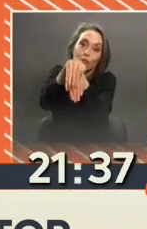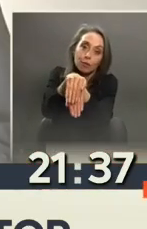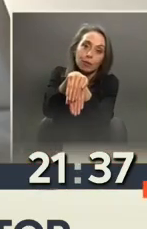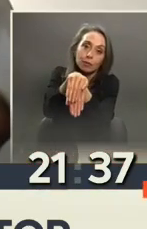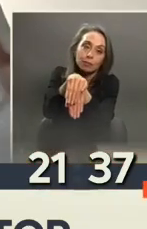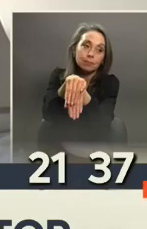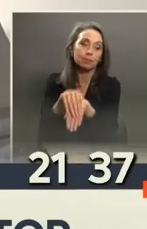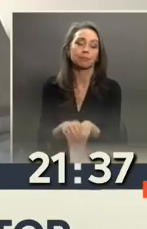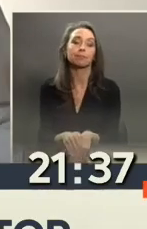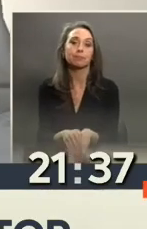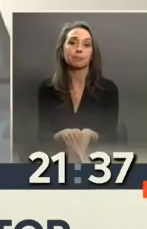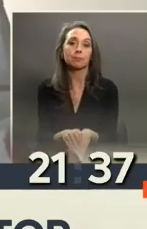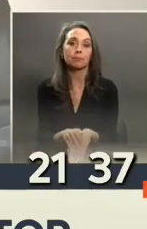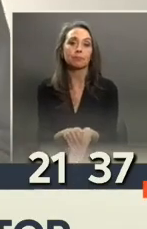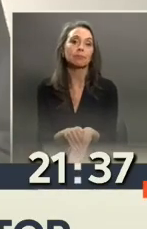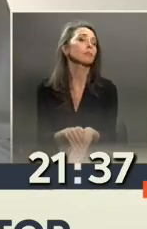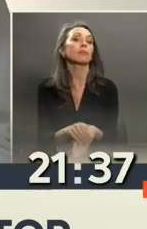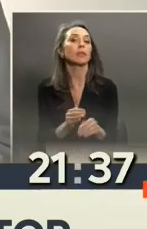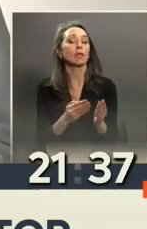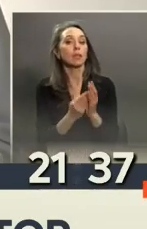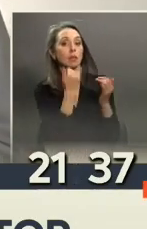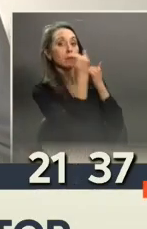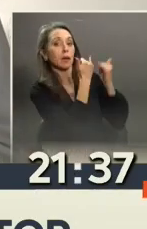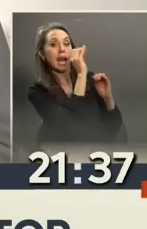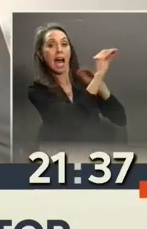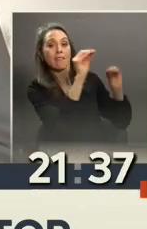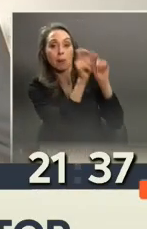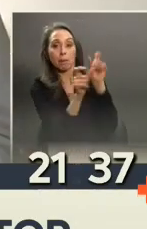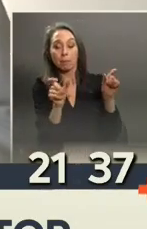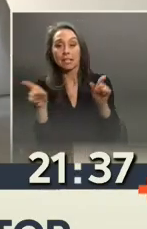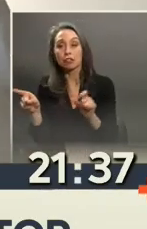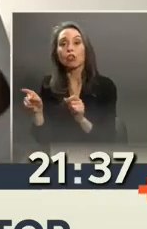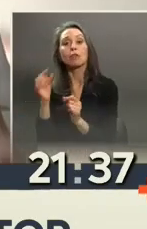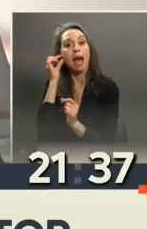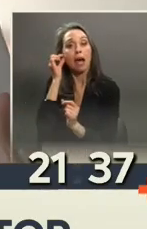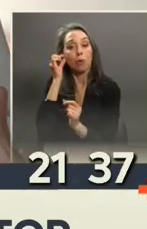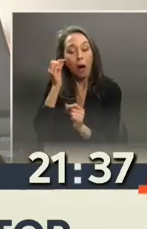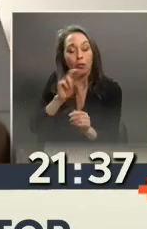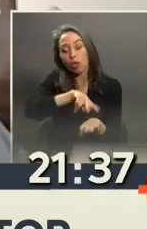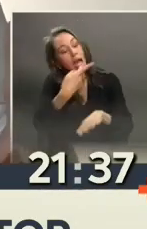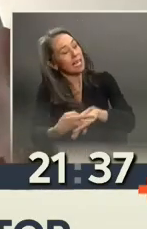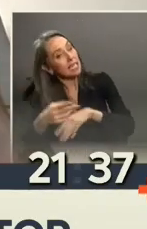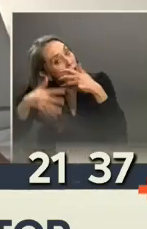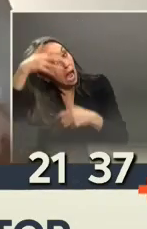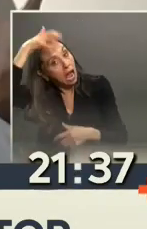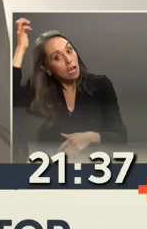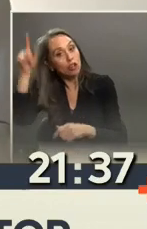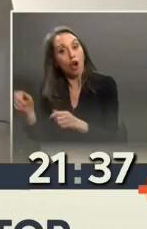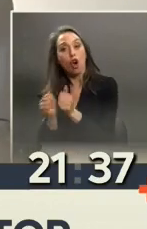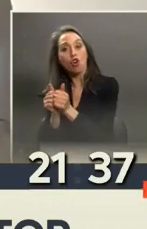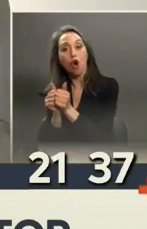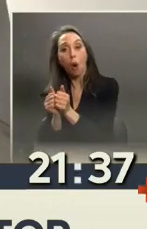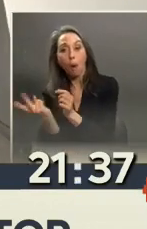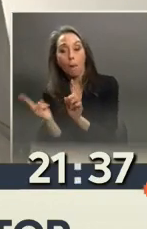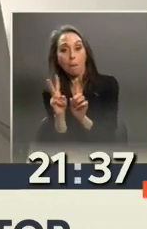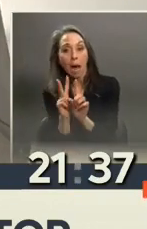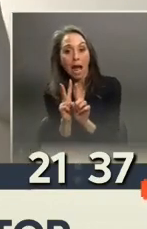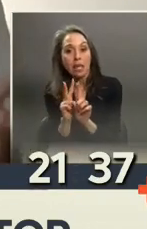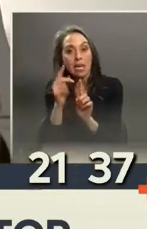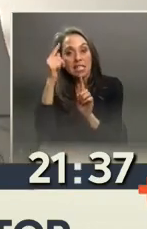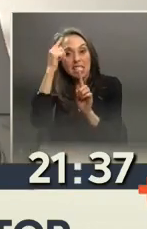cuando los que respondieron en forma inicial que fue la gente que estaba al momento del accidente en que tuvieron ciertas suspicacias de cubrir inicialmente